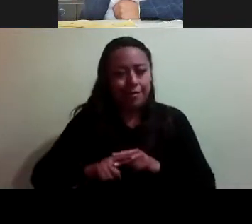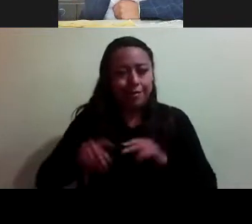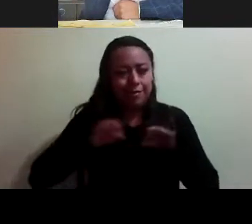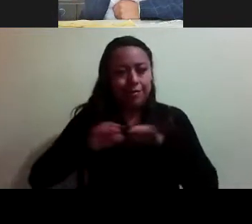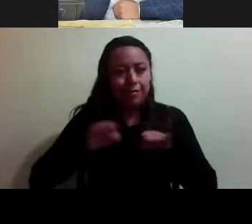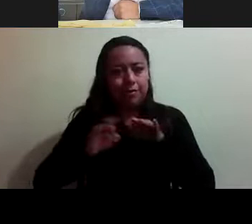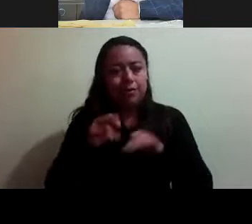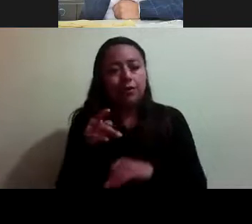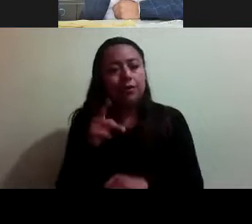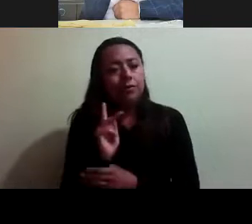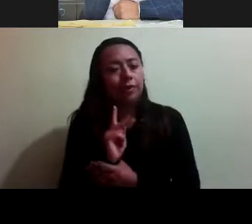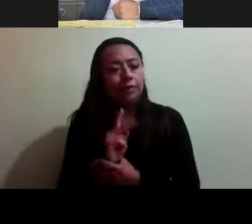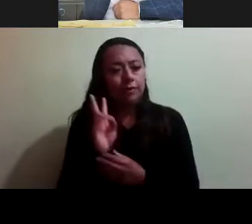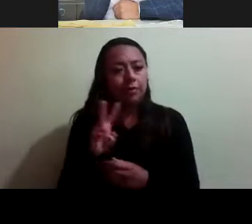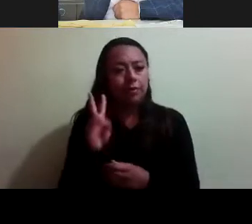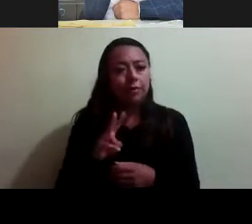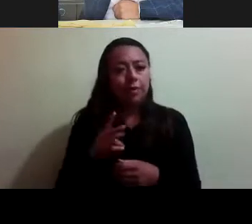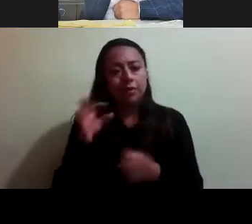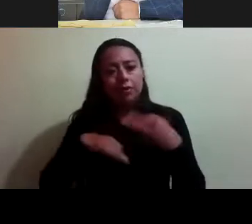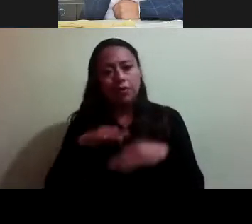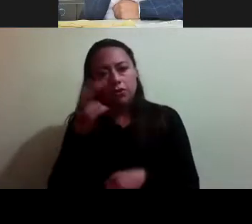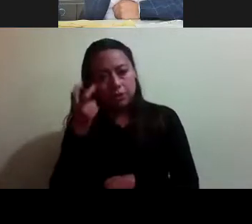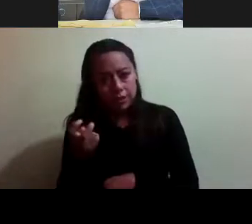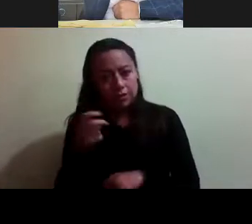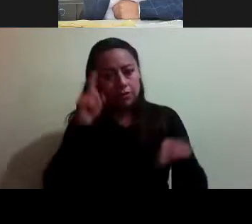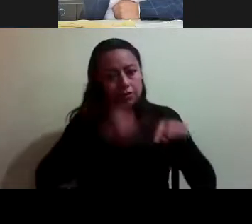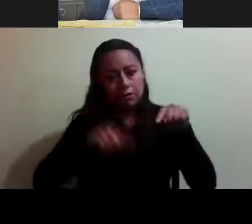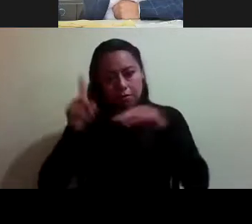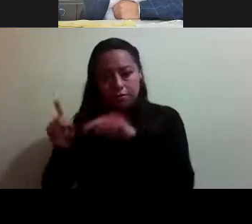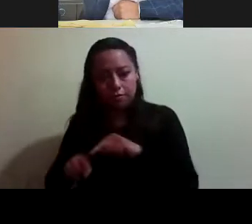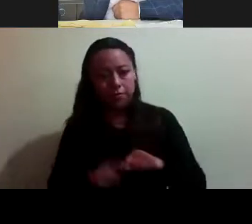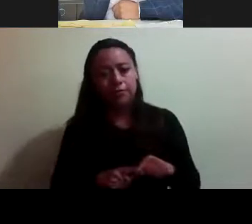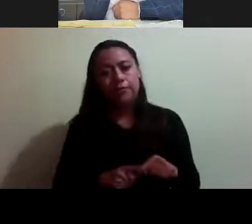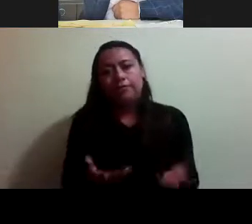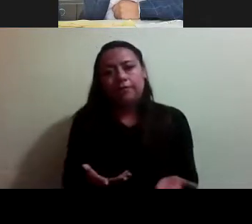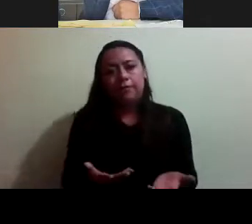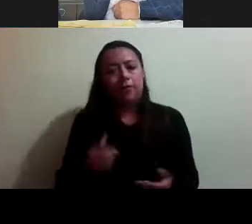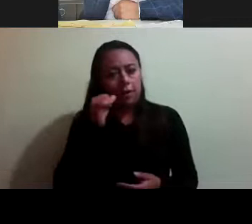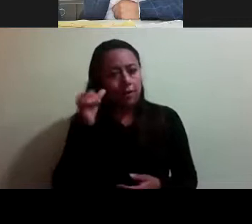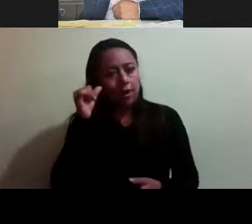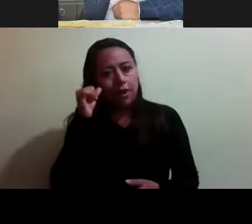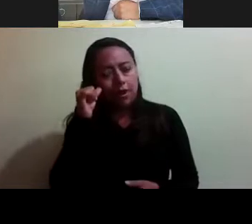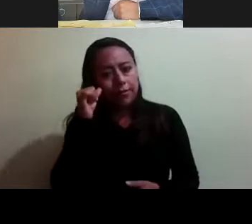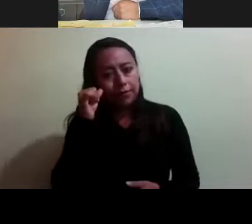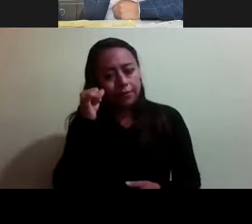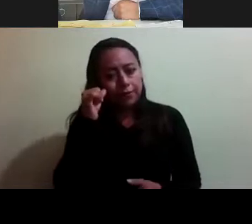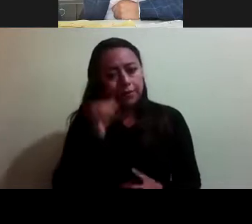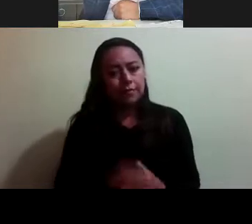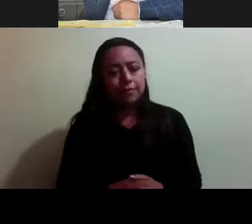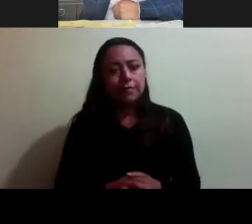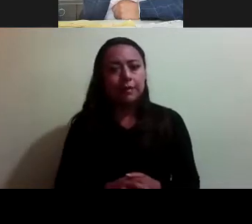pero evidentemente derivado de estos recortes, ayer nos comenta, digo, porque entiendo que llegó a su